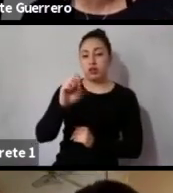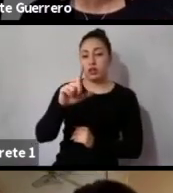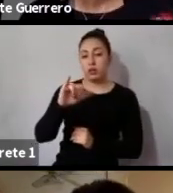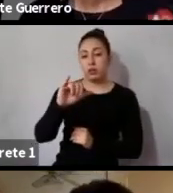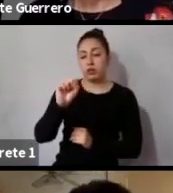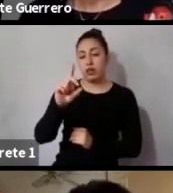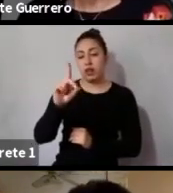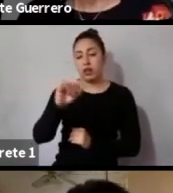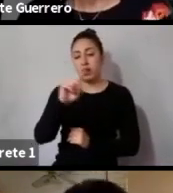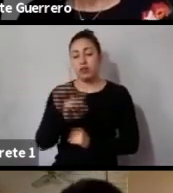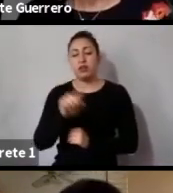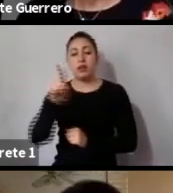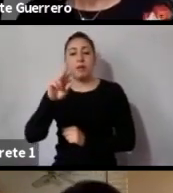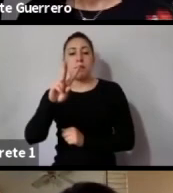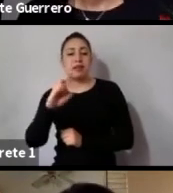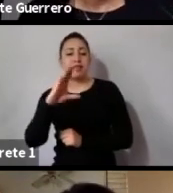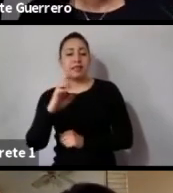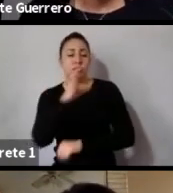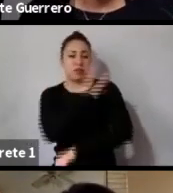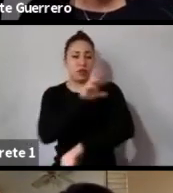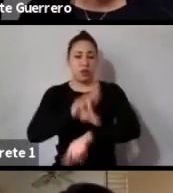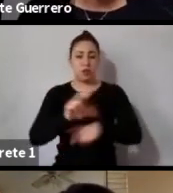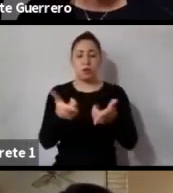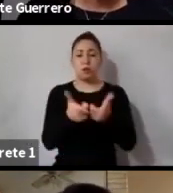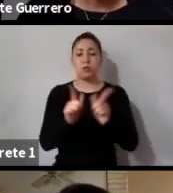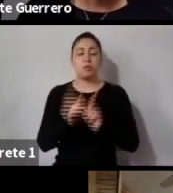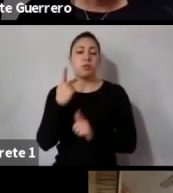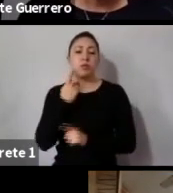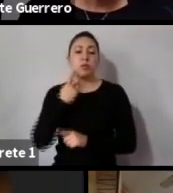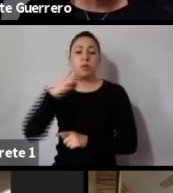León, vicecoordinador del Grupo Parlamentario de Morena.